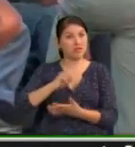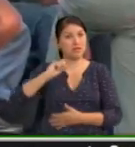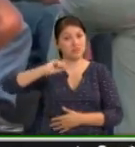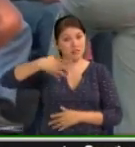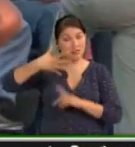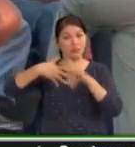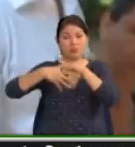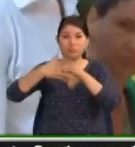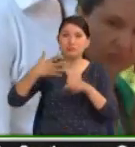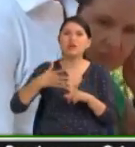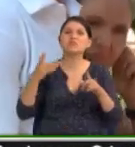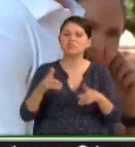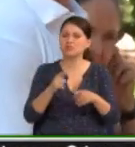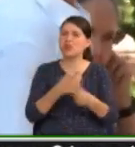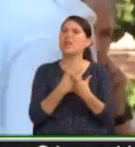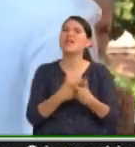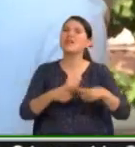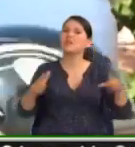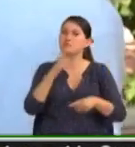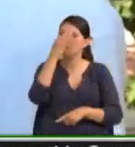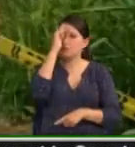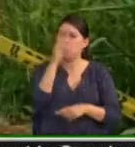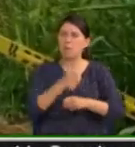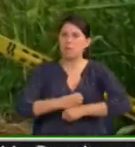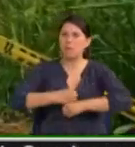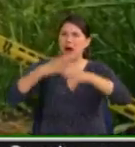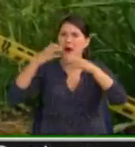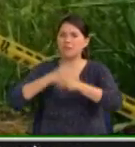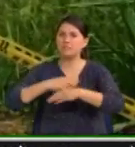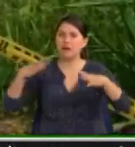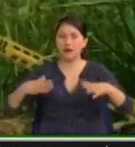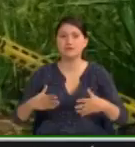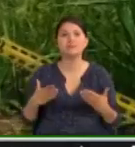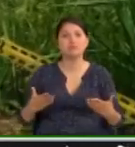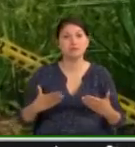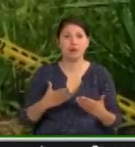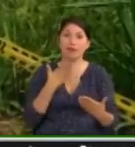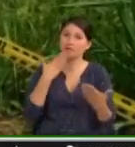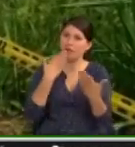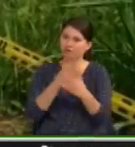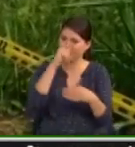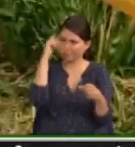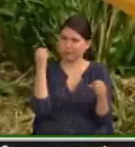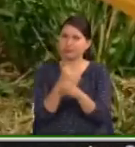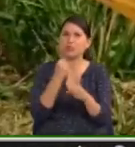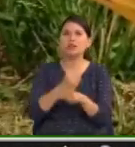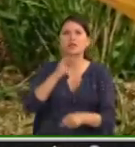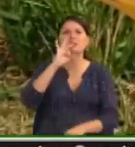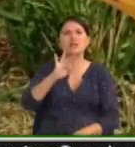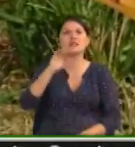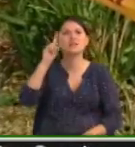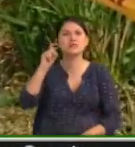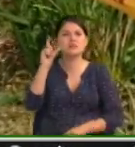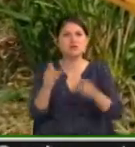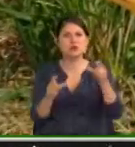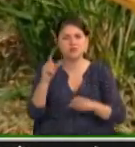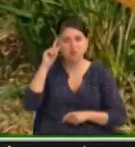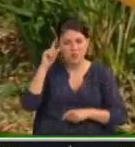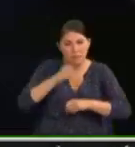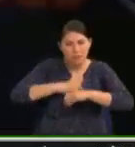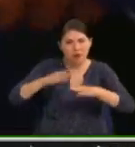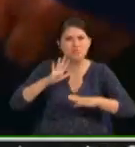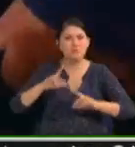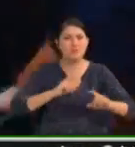en el país en ser declarado libre de sospecha de minas antipersona. Todo gracias al trabajo de 36 desminadores de las